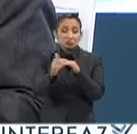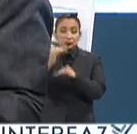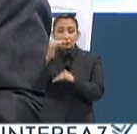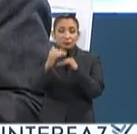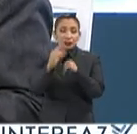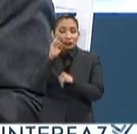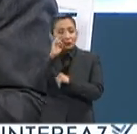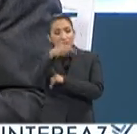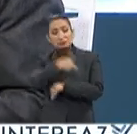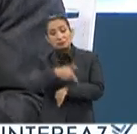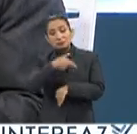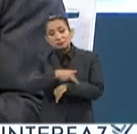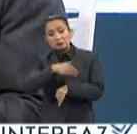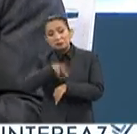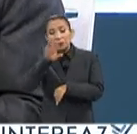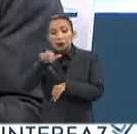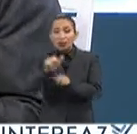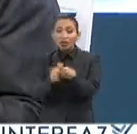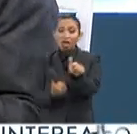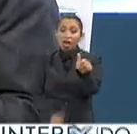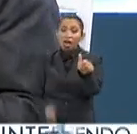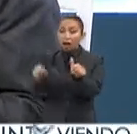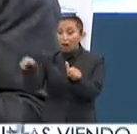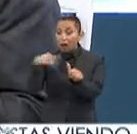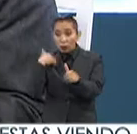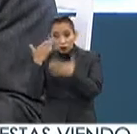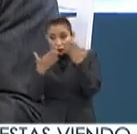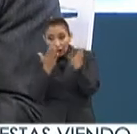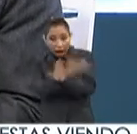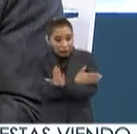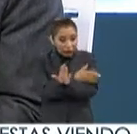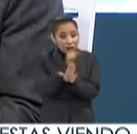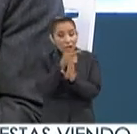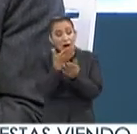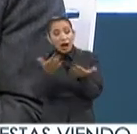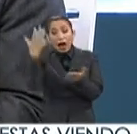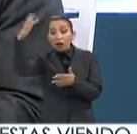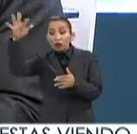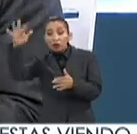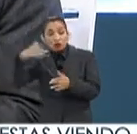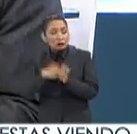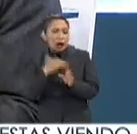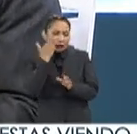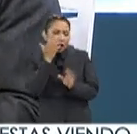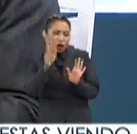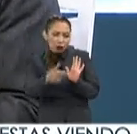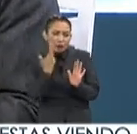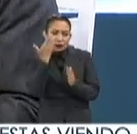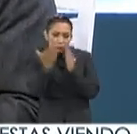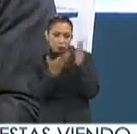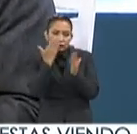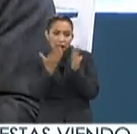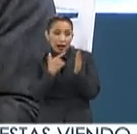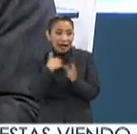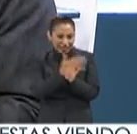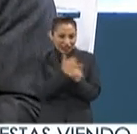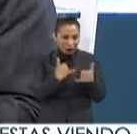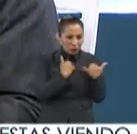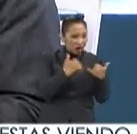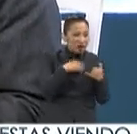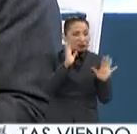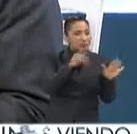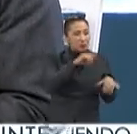realidad estábamos resolviendo un problema más del rezago educativo. Claro. De todos estos jóvenes adultos que en su momento no pudieron asistir a